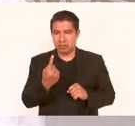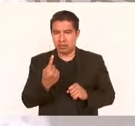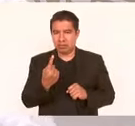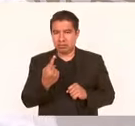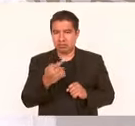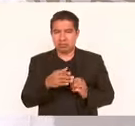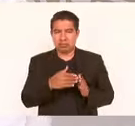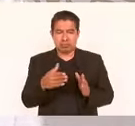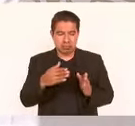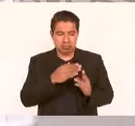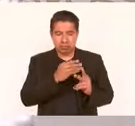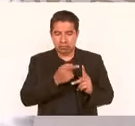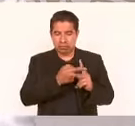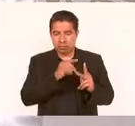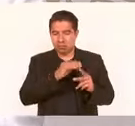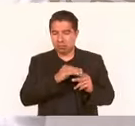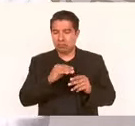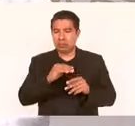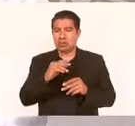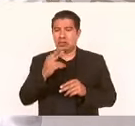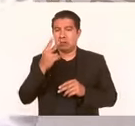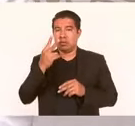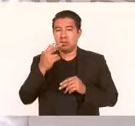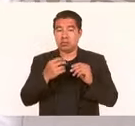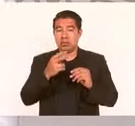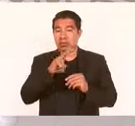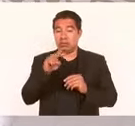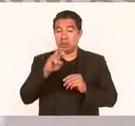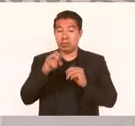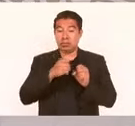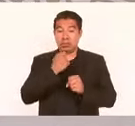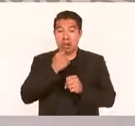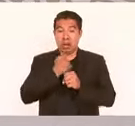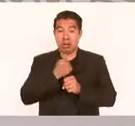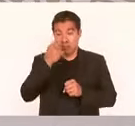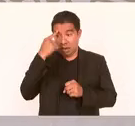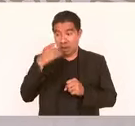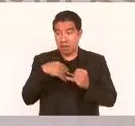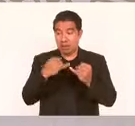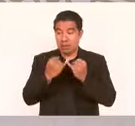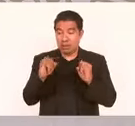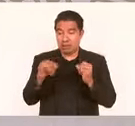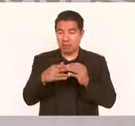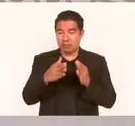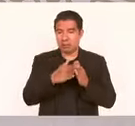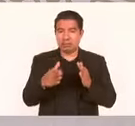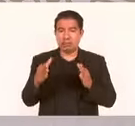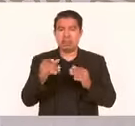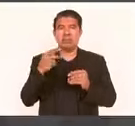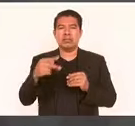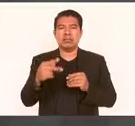1821, ahora que estamos conmemorando los 200 años de independencia, se